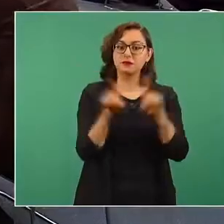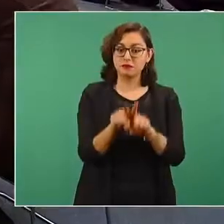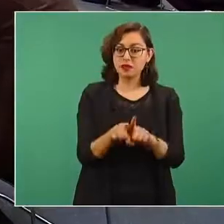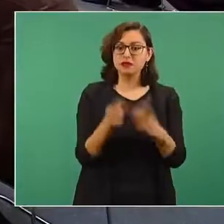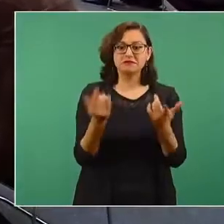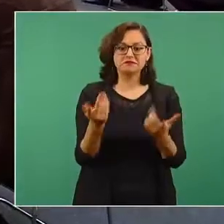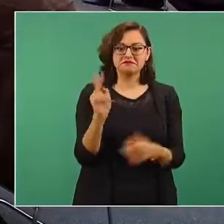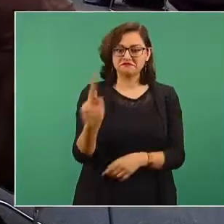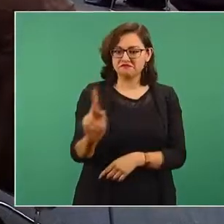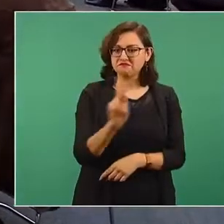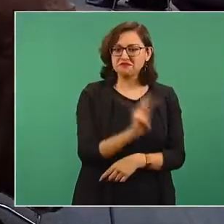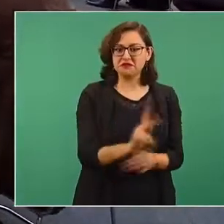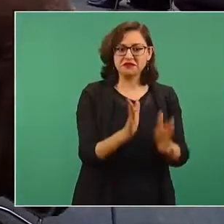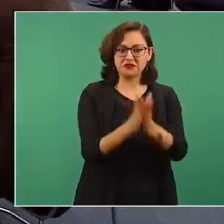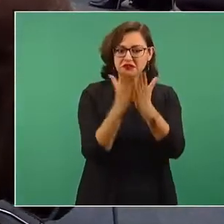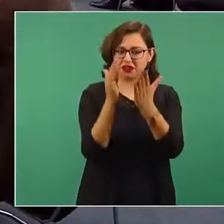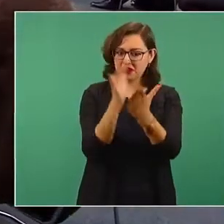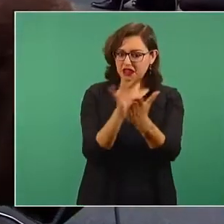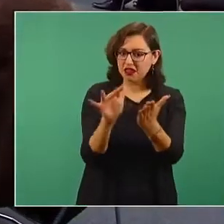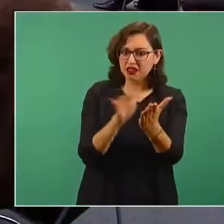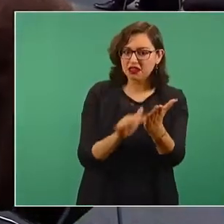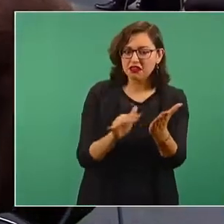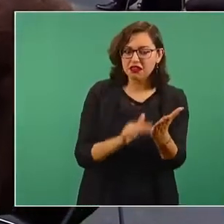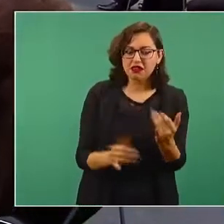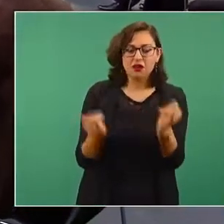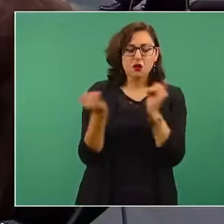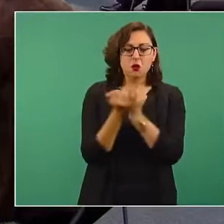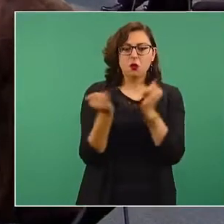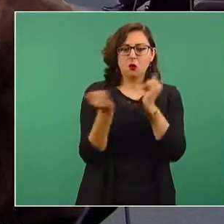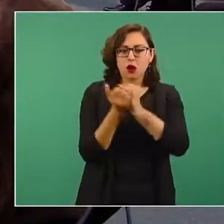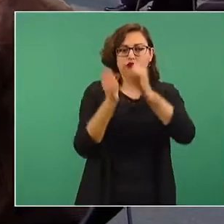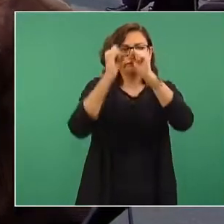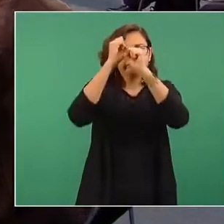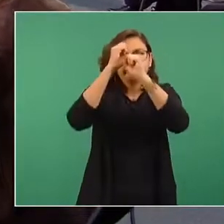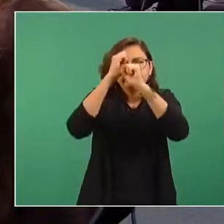de leer la autobiografía de Mandela,